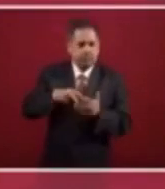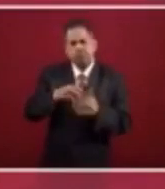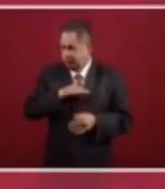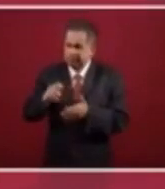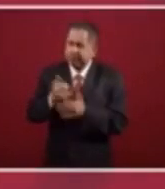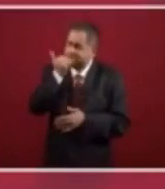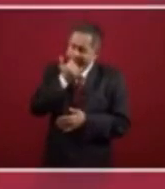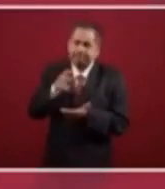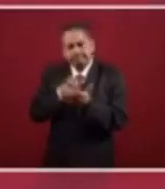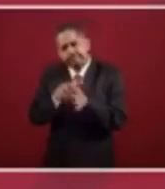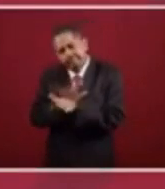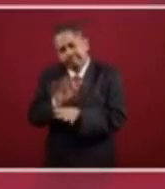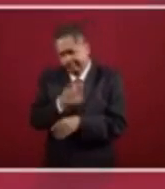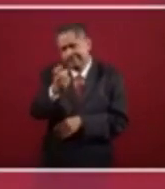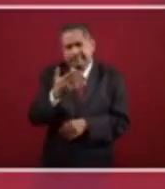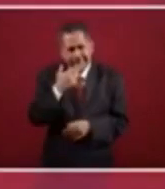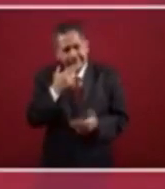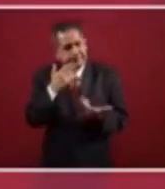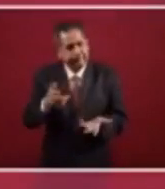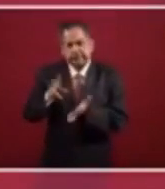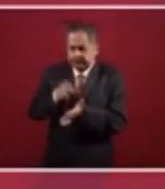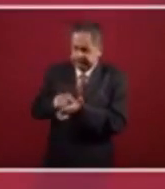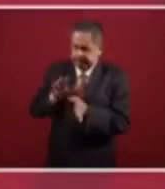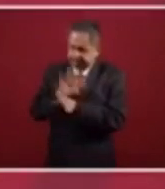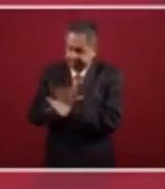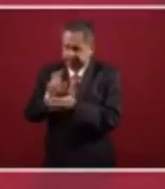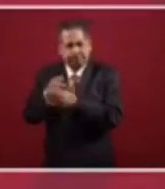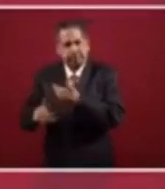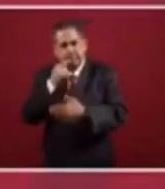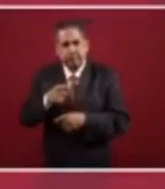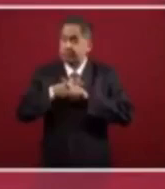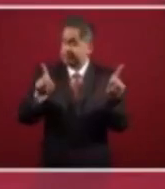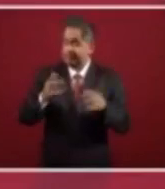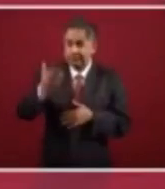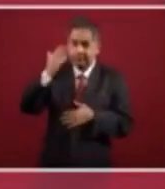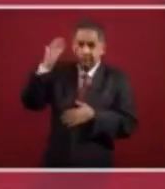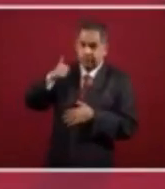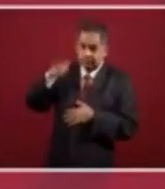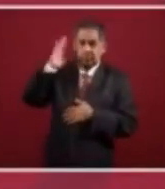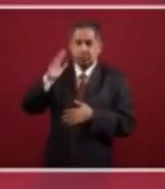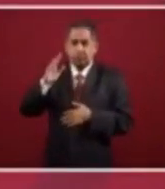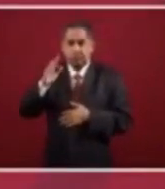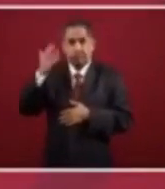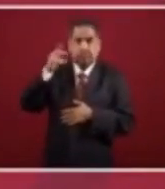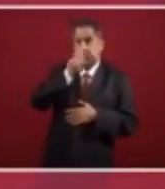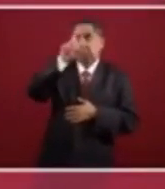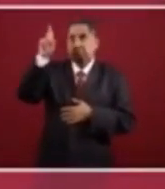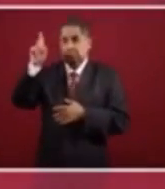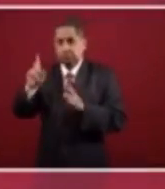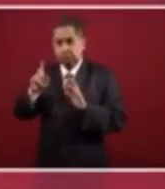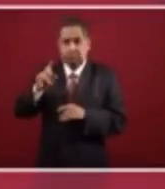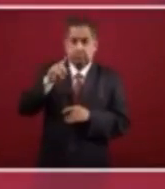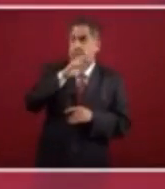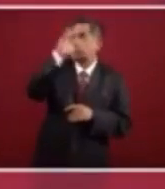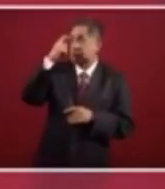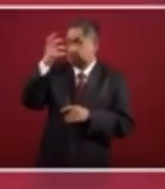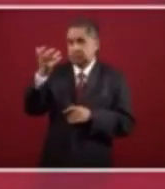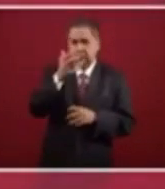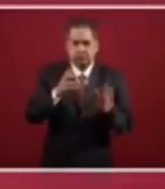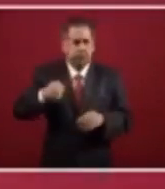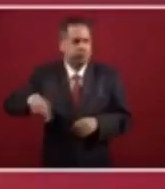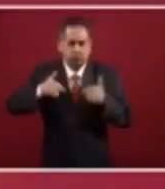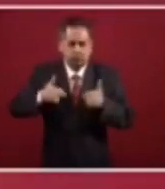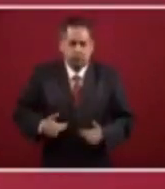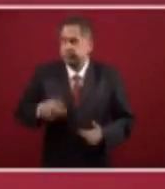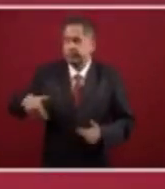perfectibles. Eso es lo que nos hace distinto a los dioses, al creador. Somos seres humanos,